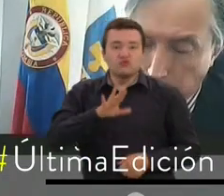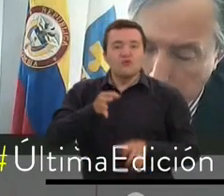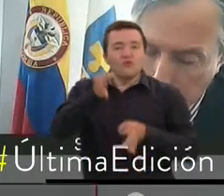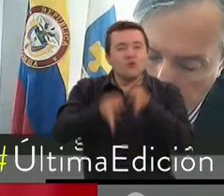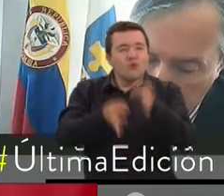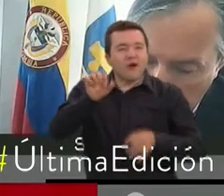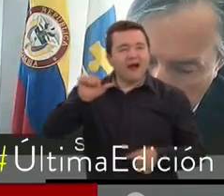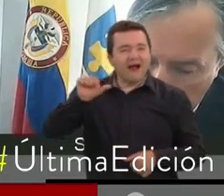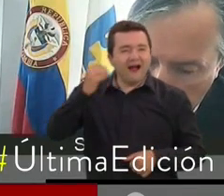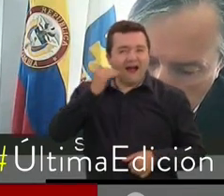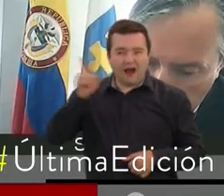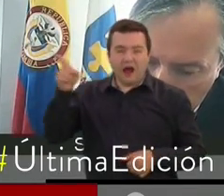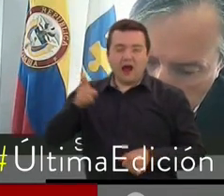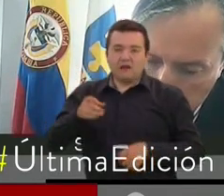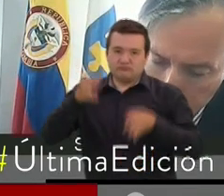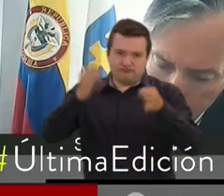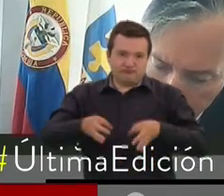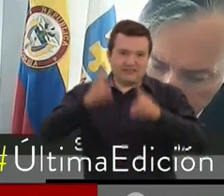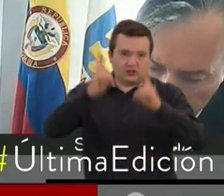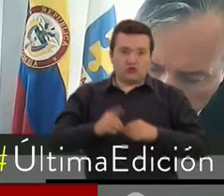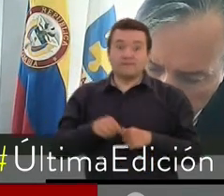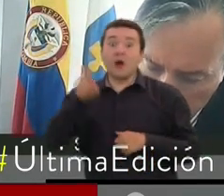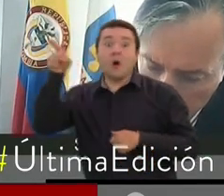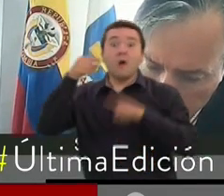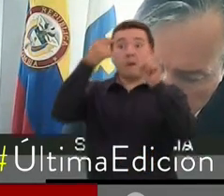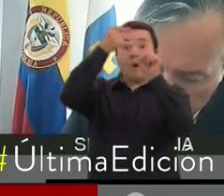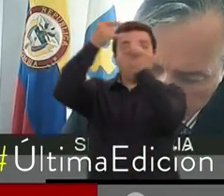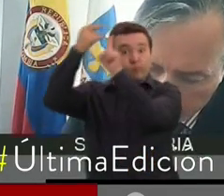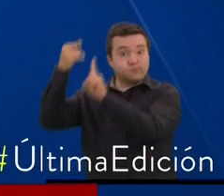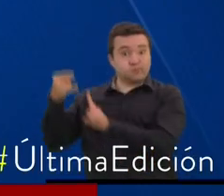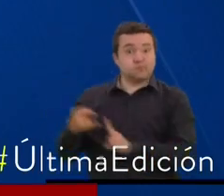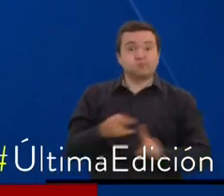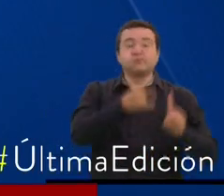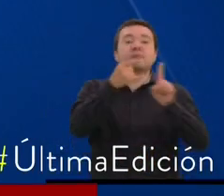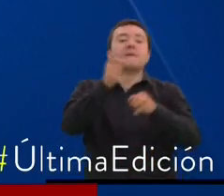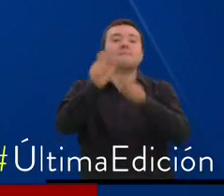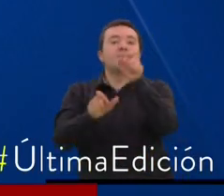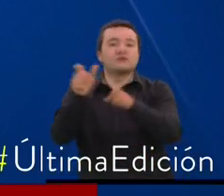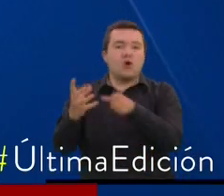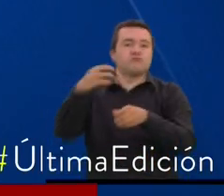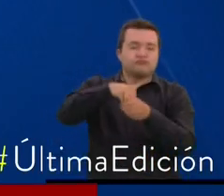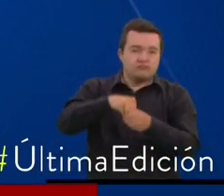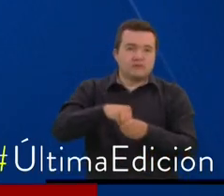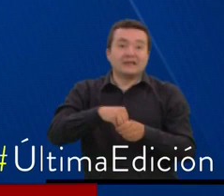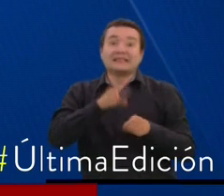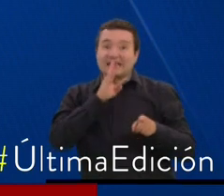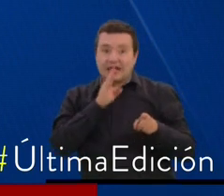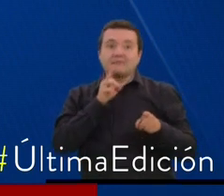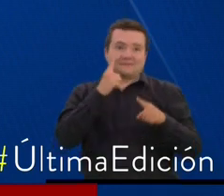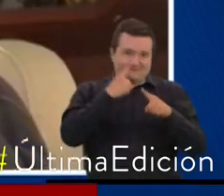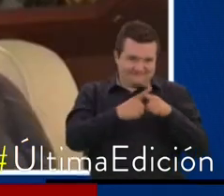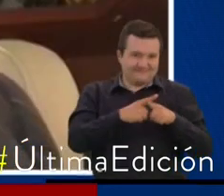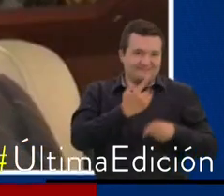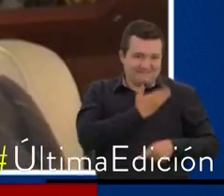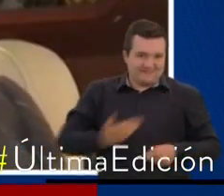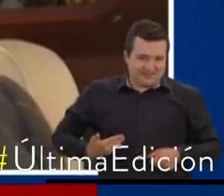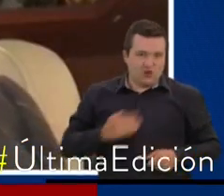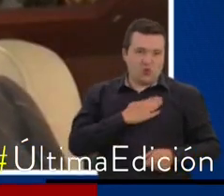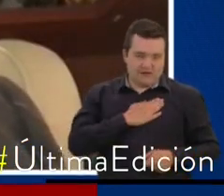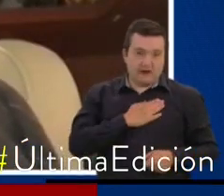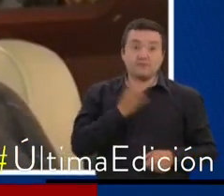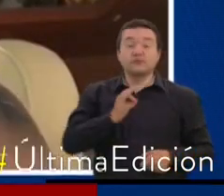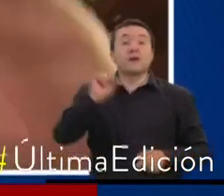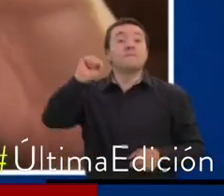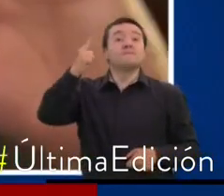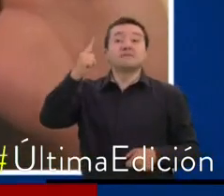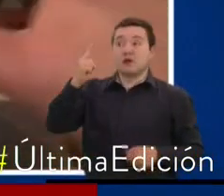En la pantalla de la audiencia virtual estaban todos los involucrados en el caso, incluyendo al expresidente Álvaro Uribe. El primero en intervenir ante la